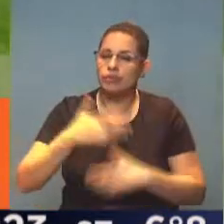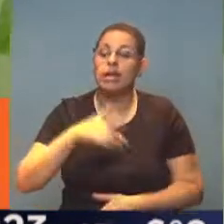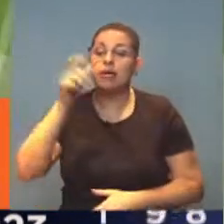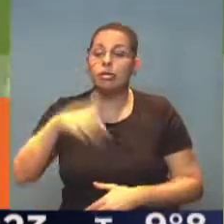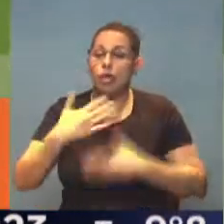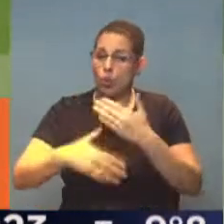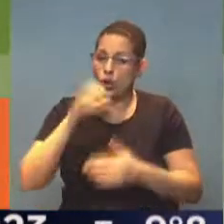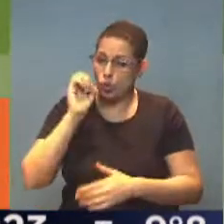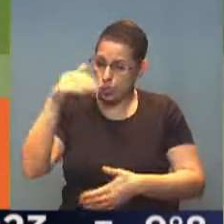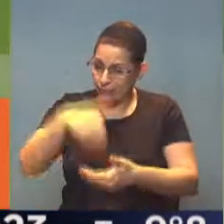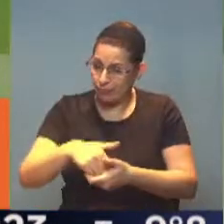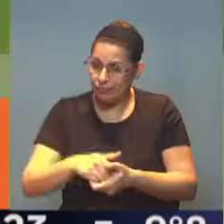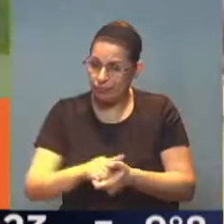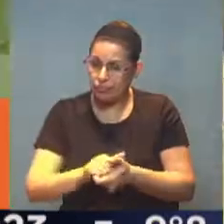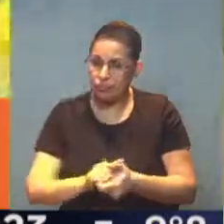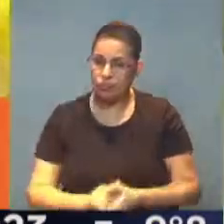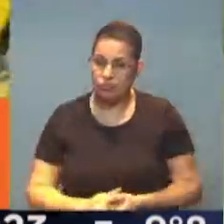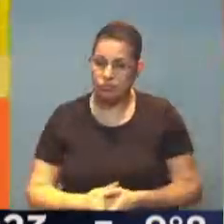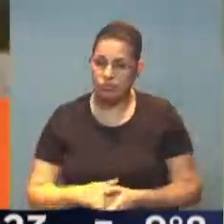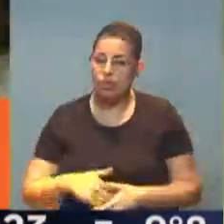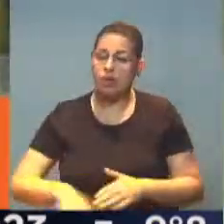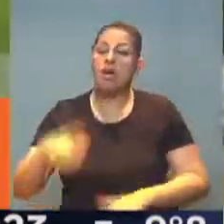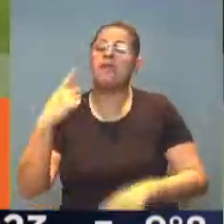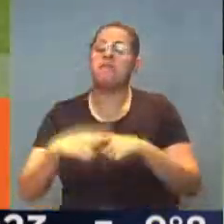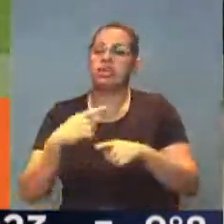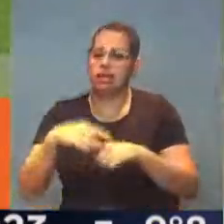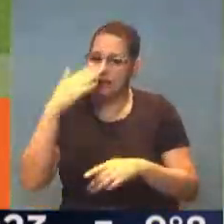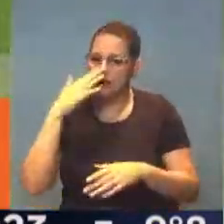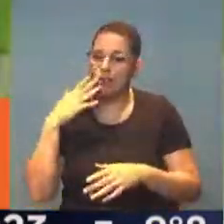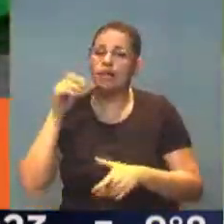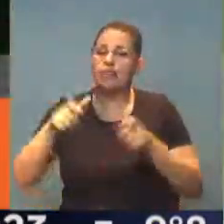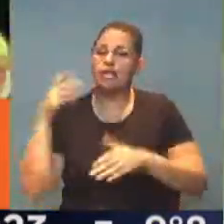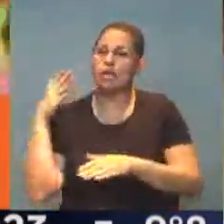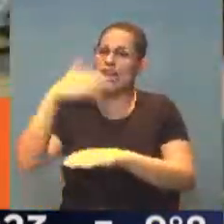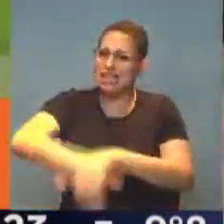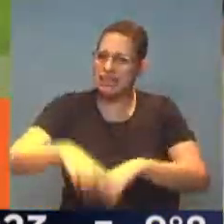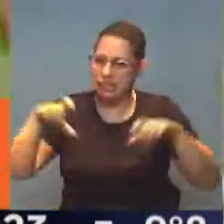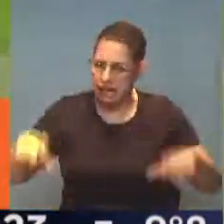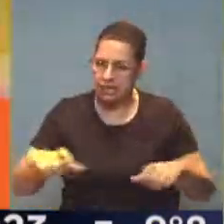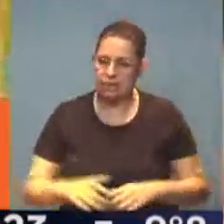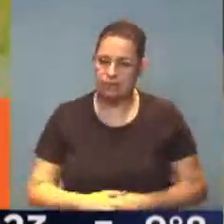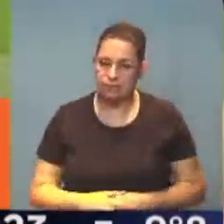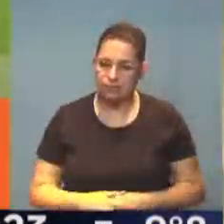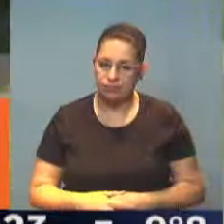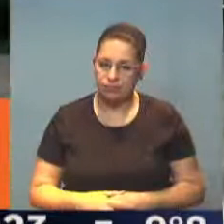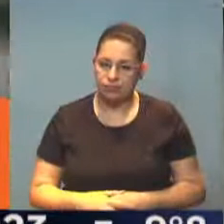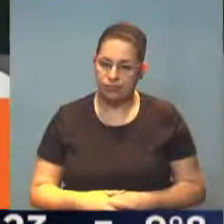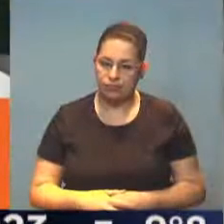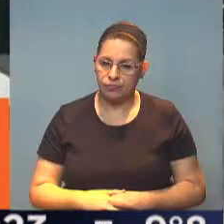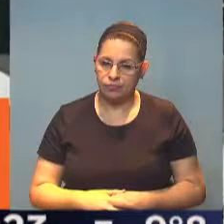club que estaba allí para festejar y después invasión de los